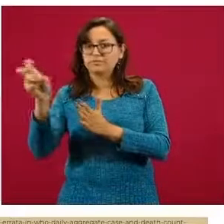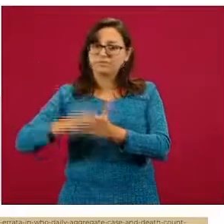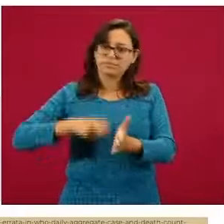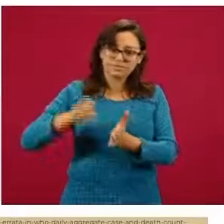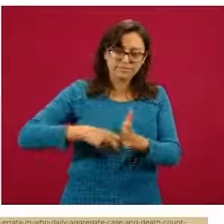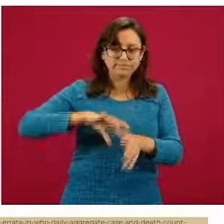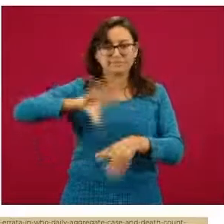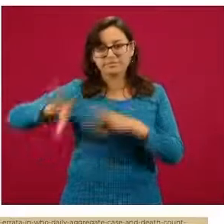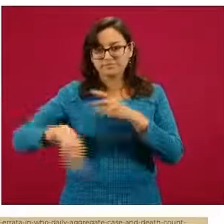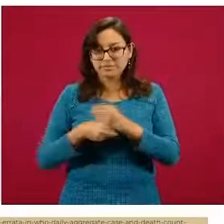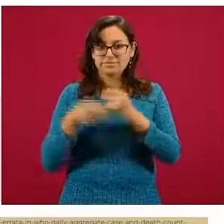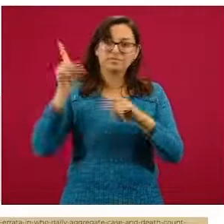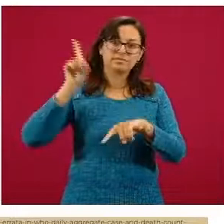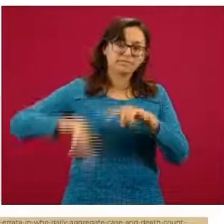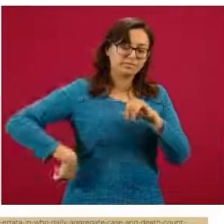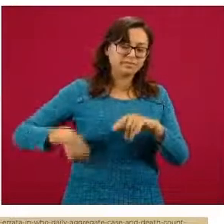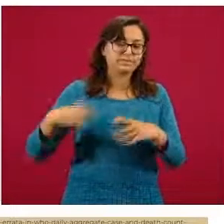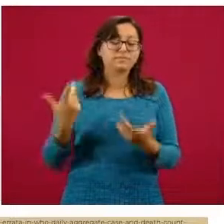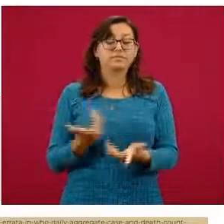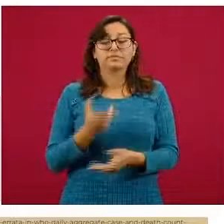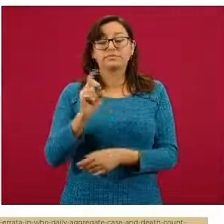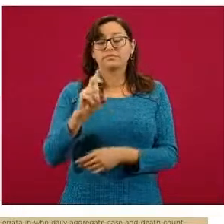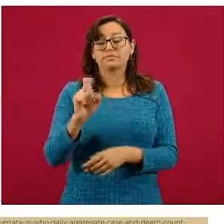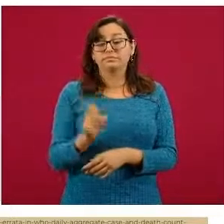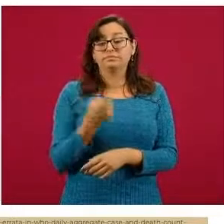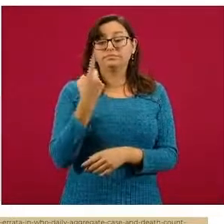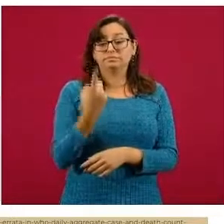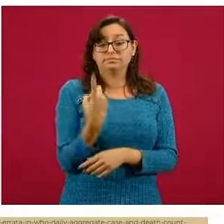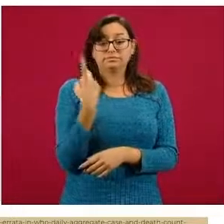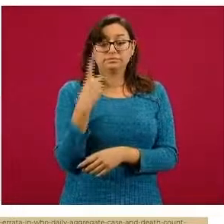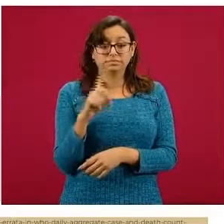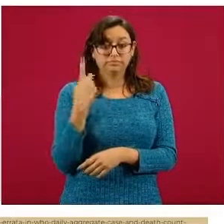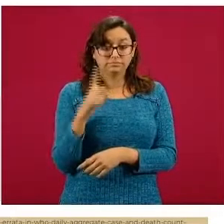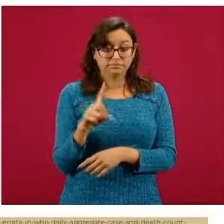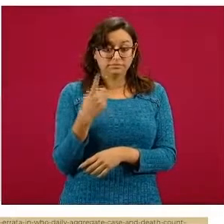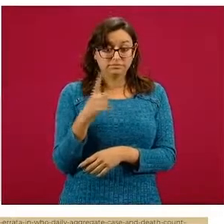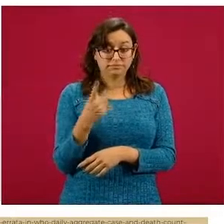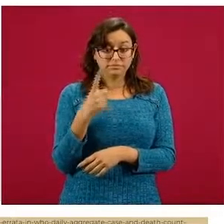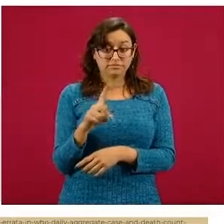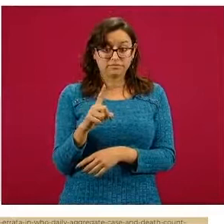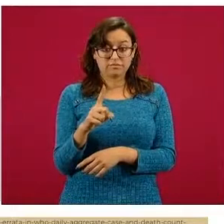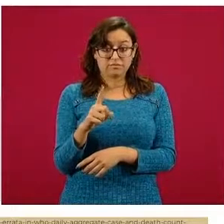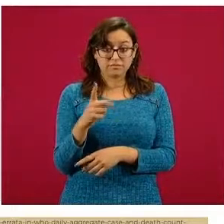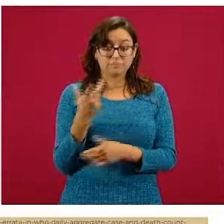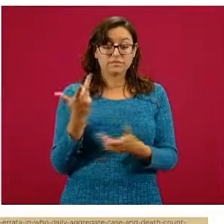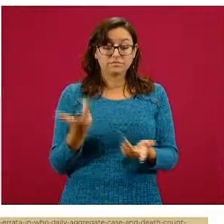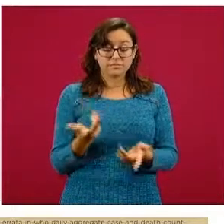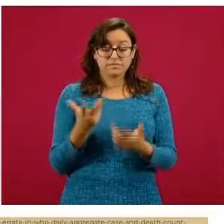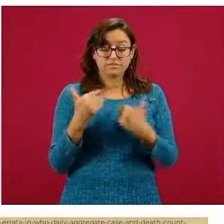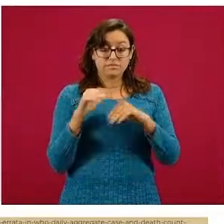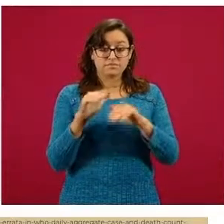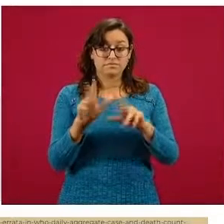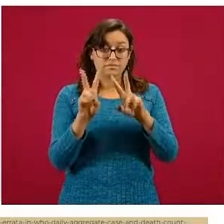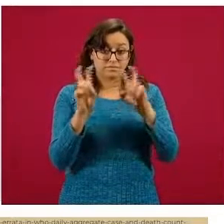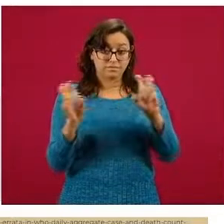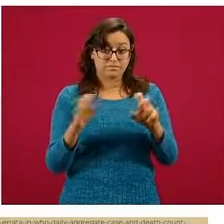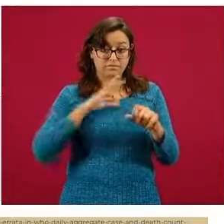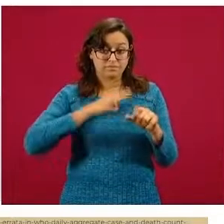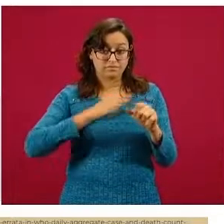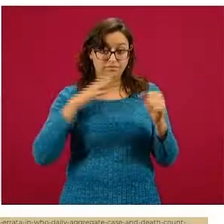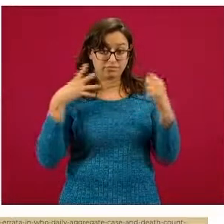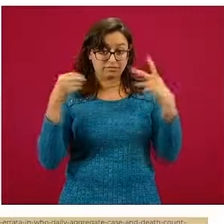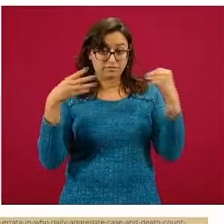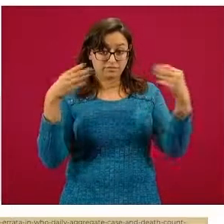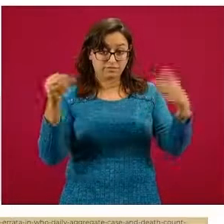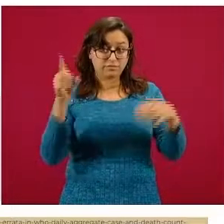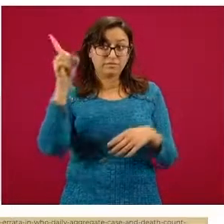la OMS y que desde el 31 de diciembre, desde que empezó a emitirse estos documentos en relación a la epidemia